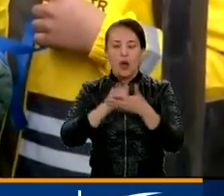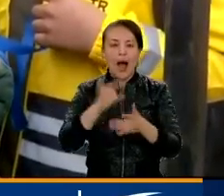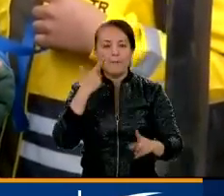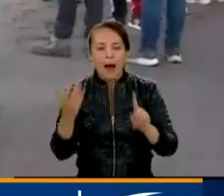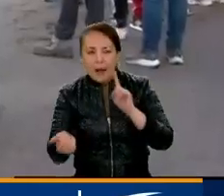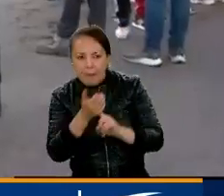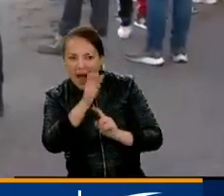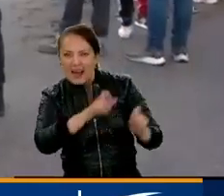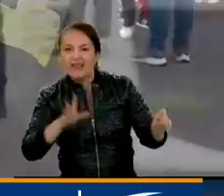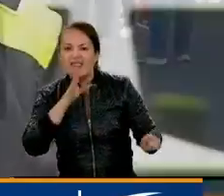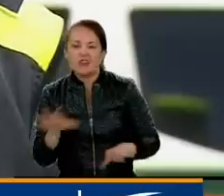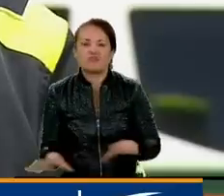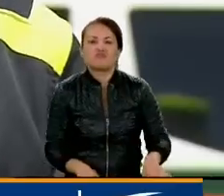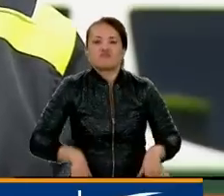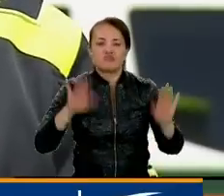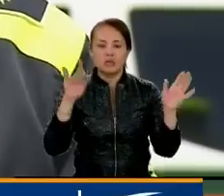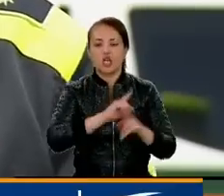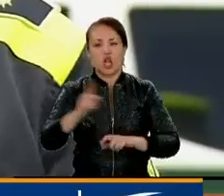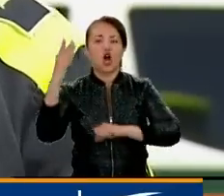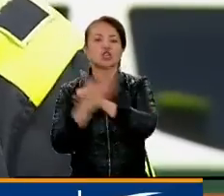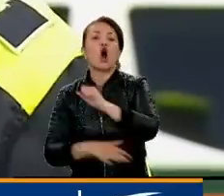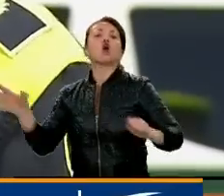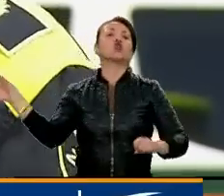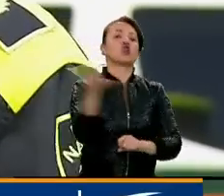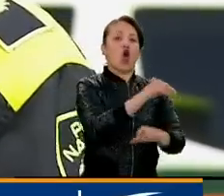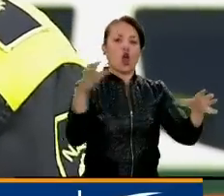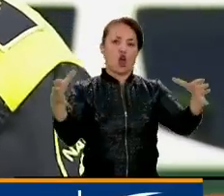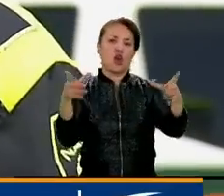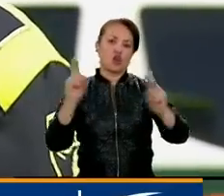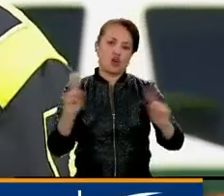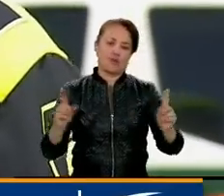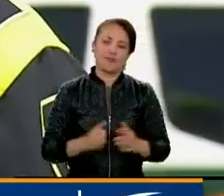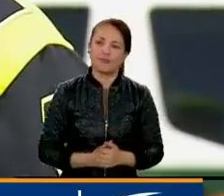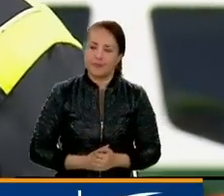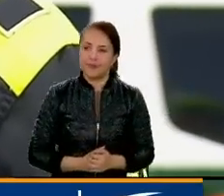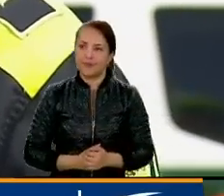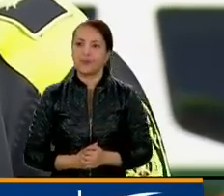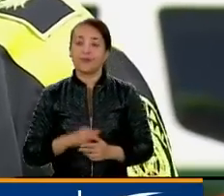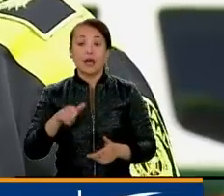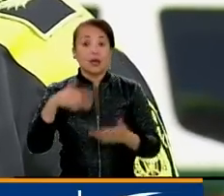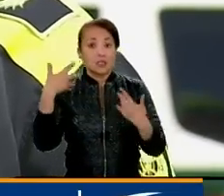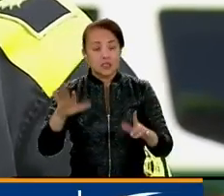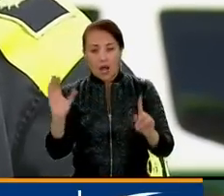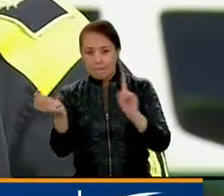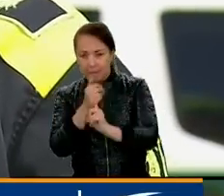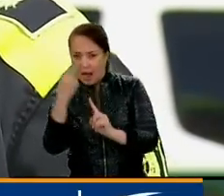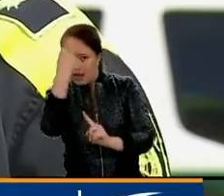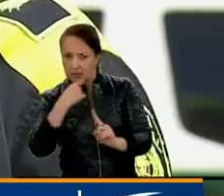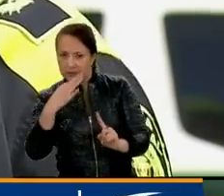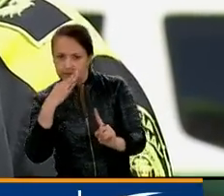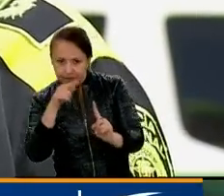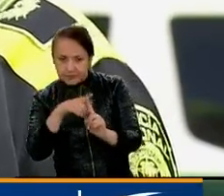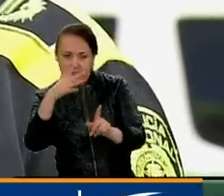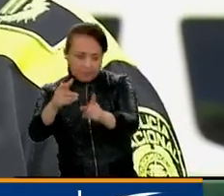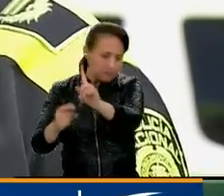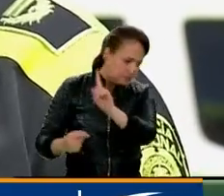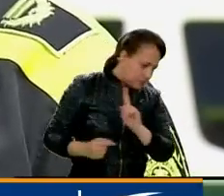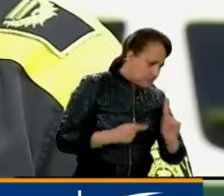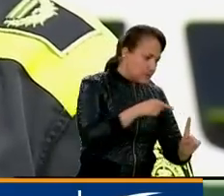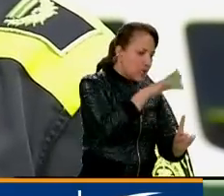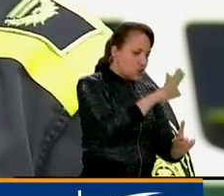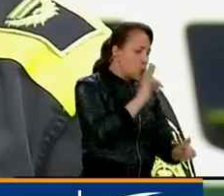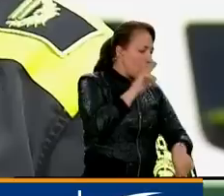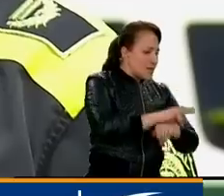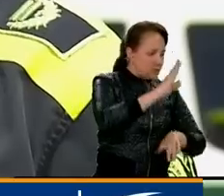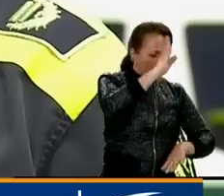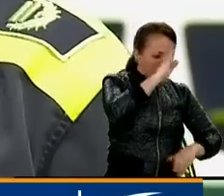individualizar a estas personas y que no haya sanciones mayores para toda la barra. Bueno, una vez se ubica esta persona, se hace el traslado hasta donde está el inspector, ¿quiénes van a estar allí